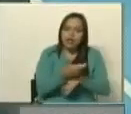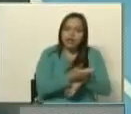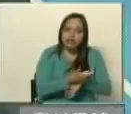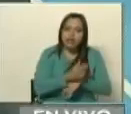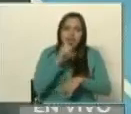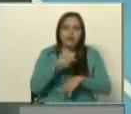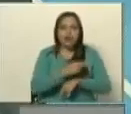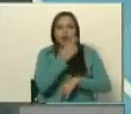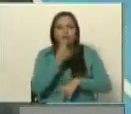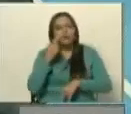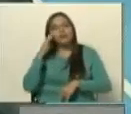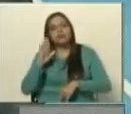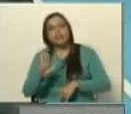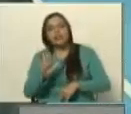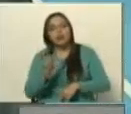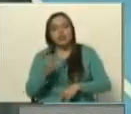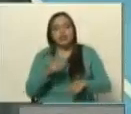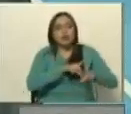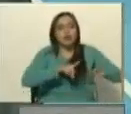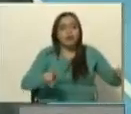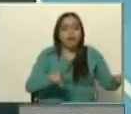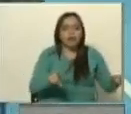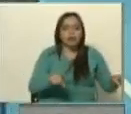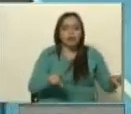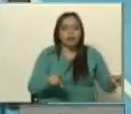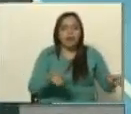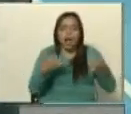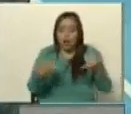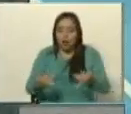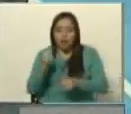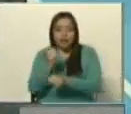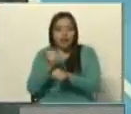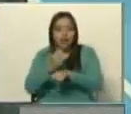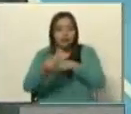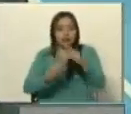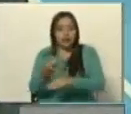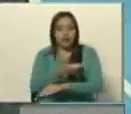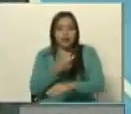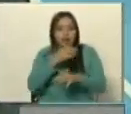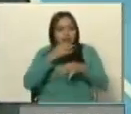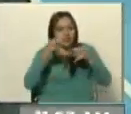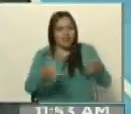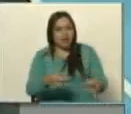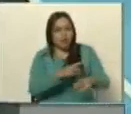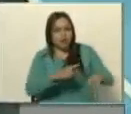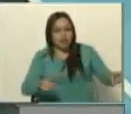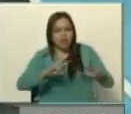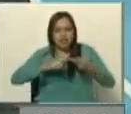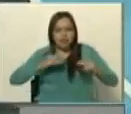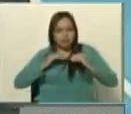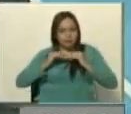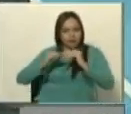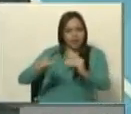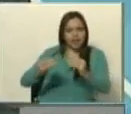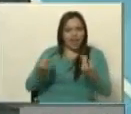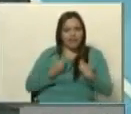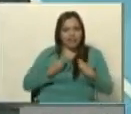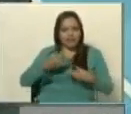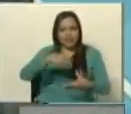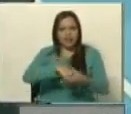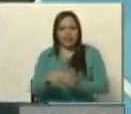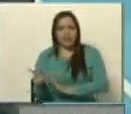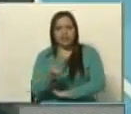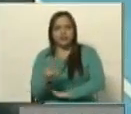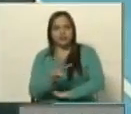compromiso democrático de nuestro actuar, de la realidad democrática y de paz que se vive en la República